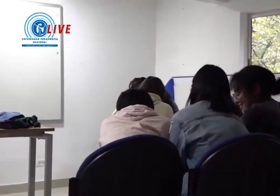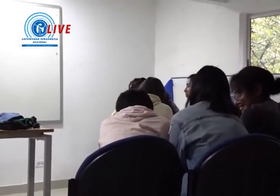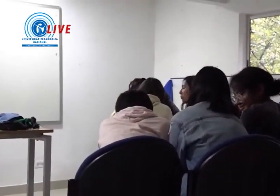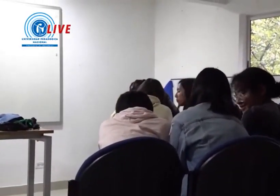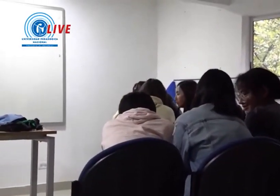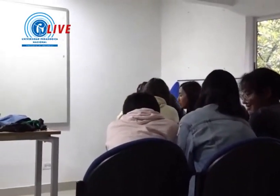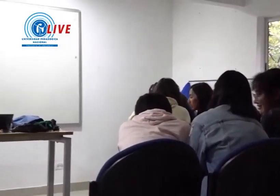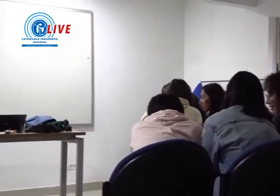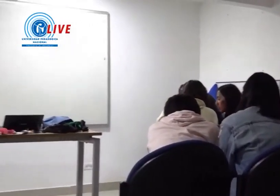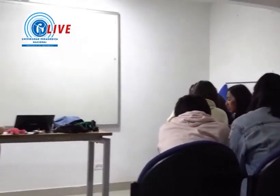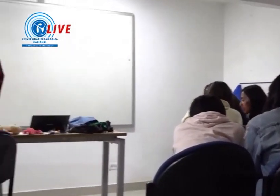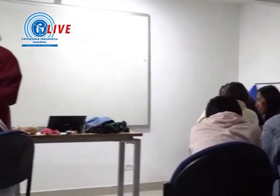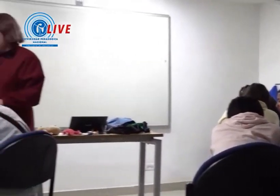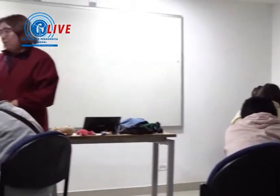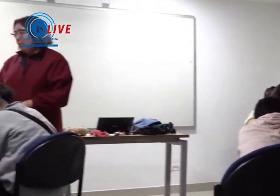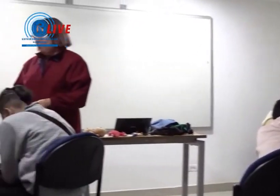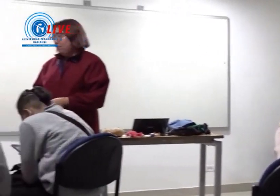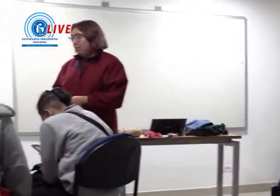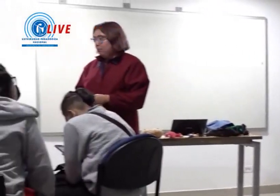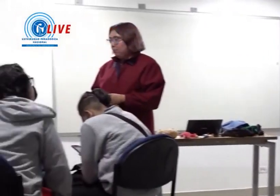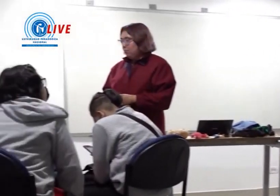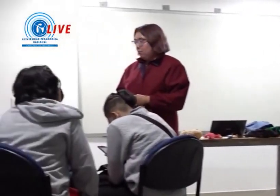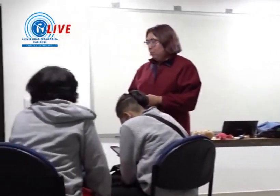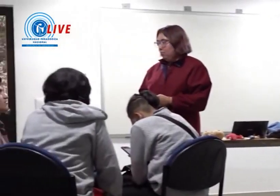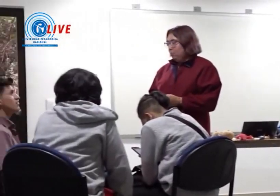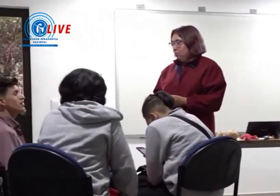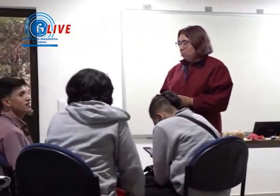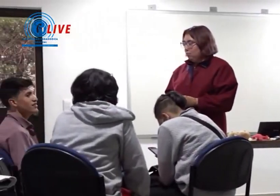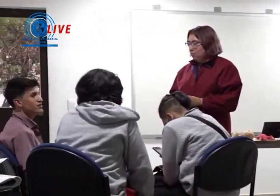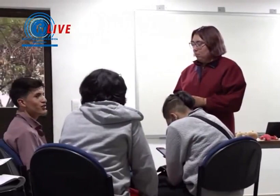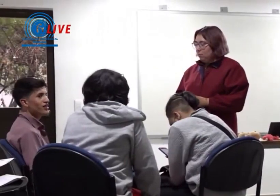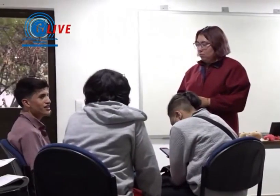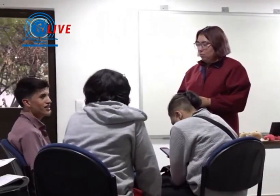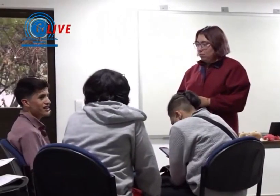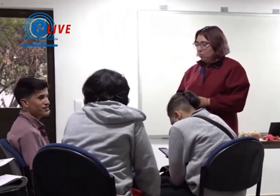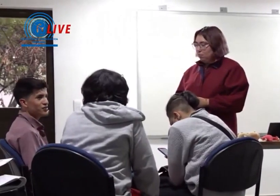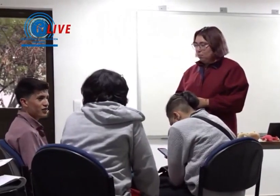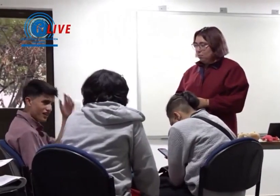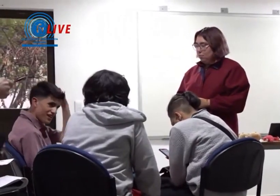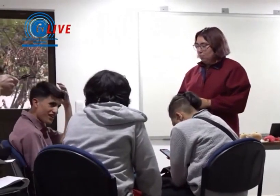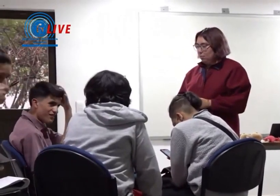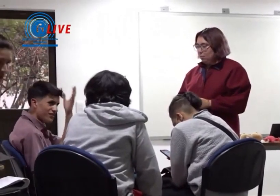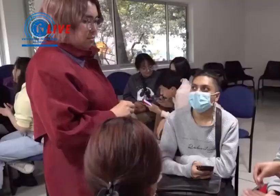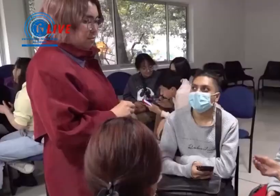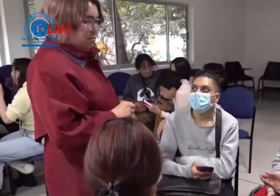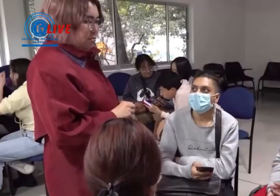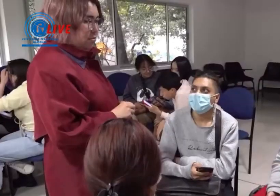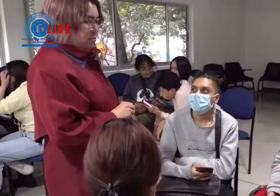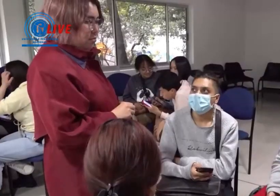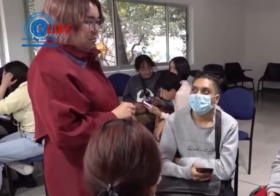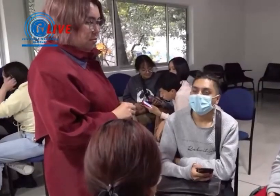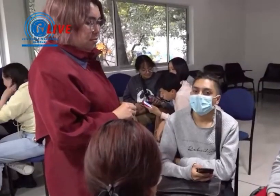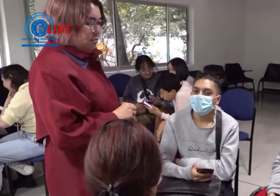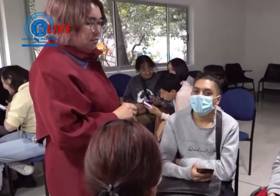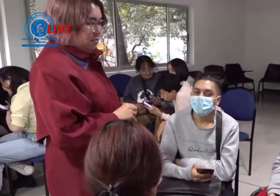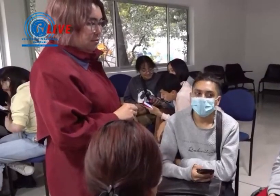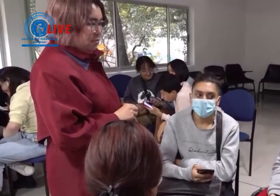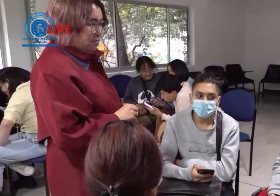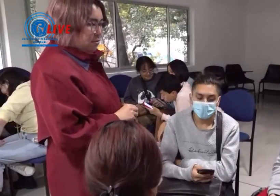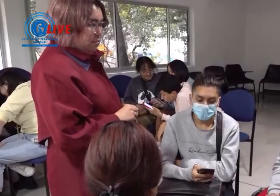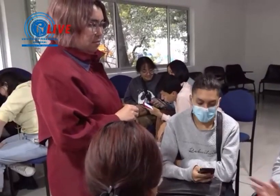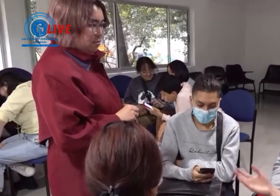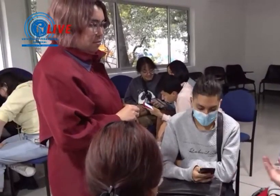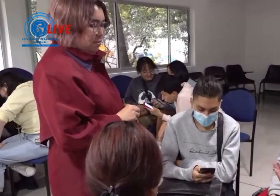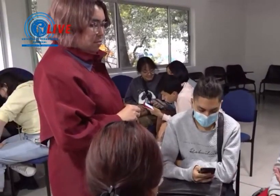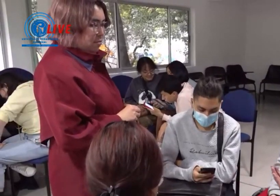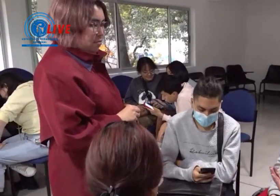En un principio me parece importante abordar los temas, primero alrededor de los tabús y las construcciones que tenemos, por ejemplo, alrededor del